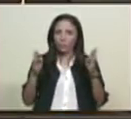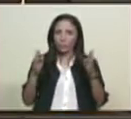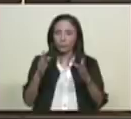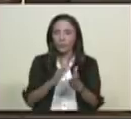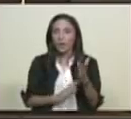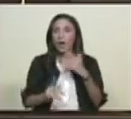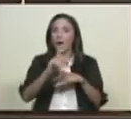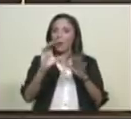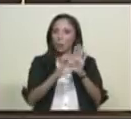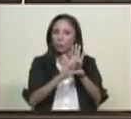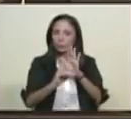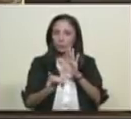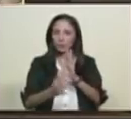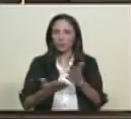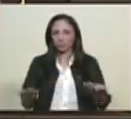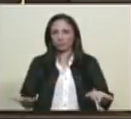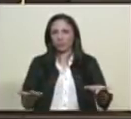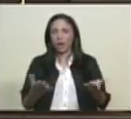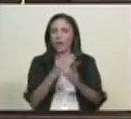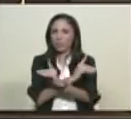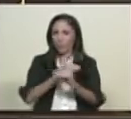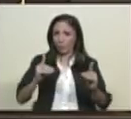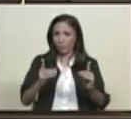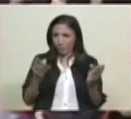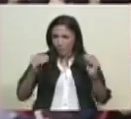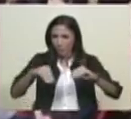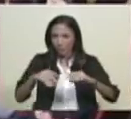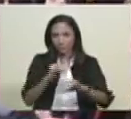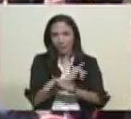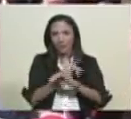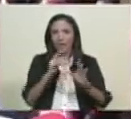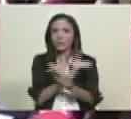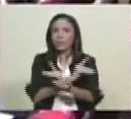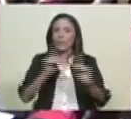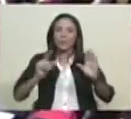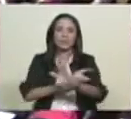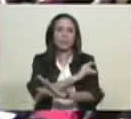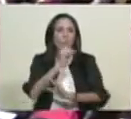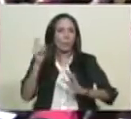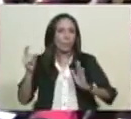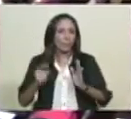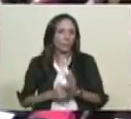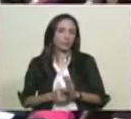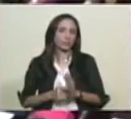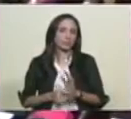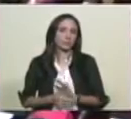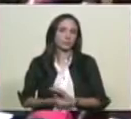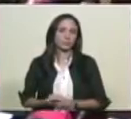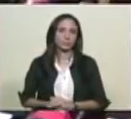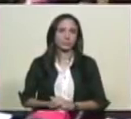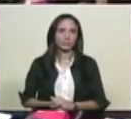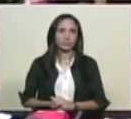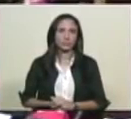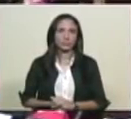constituyente. ¿Qué más democracia se quiere? ¿Ah? ¿Qué más democracia se aspira?